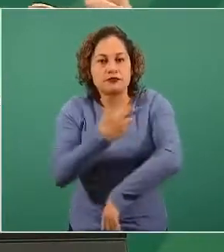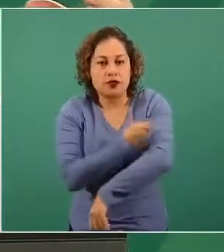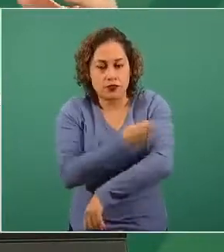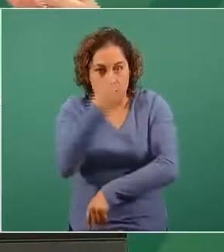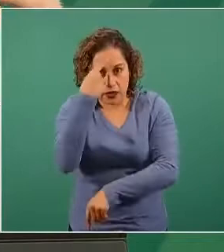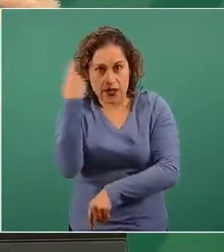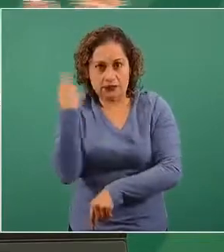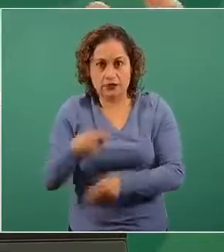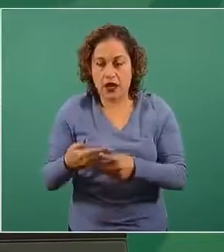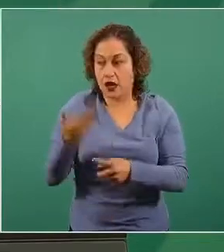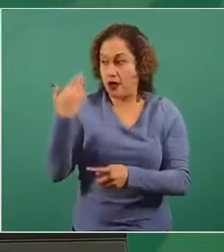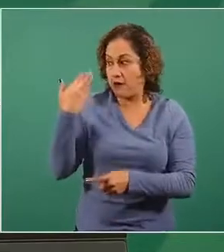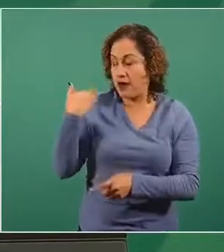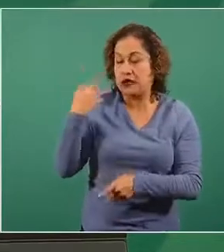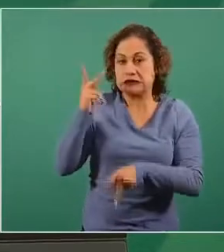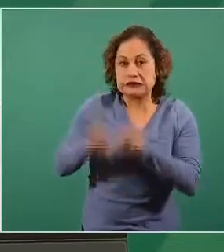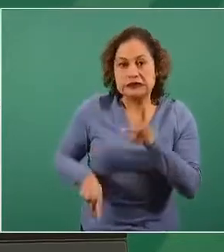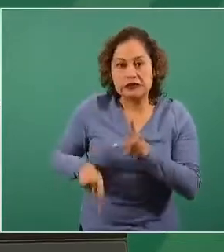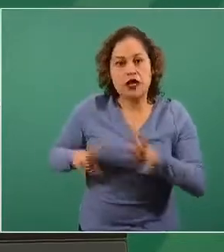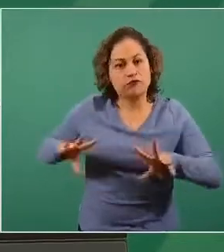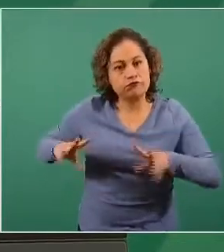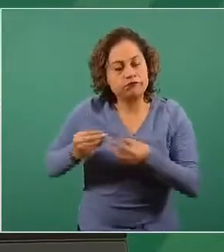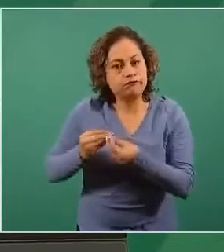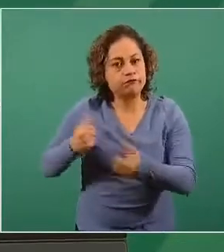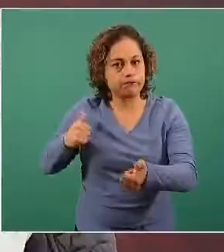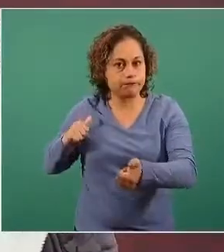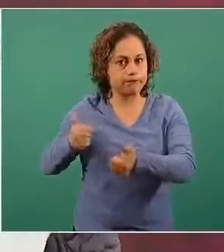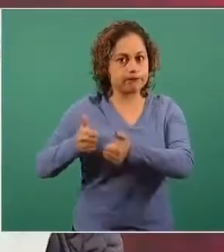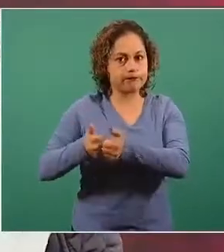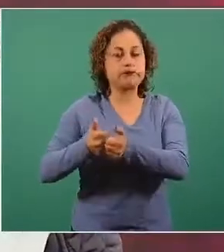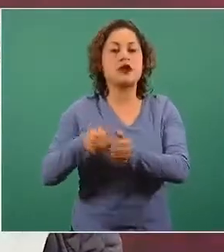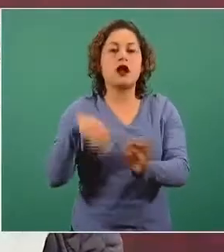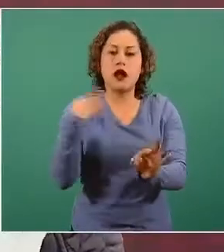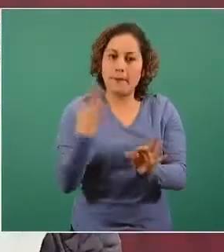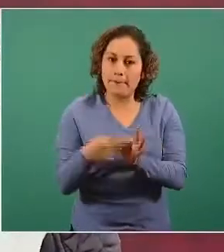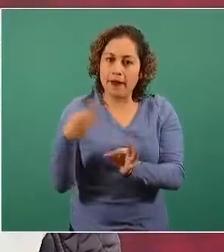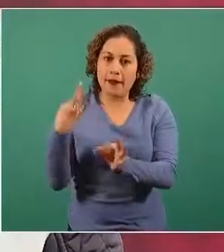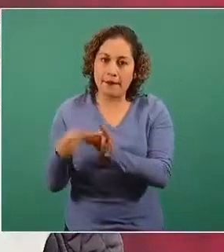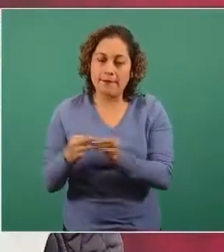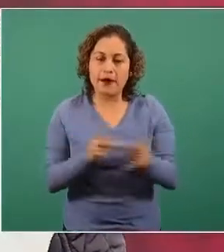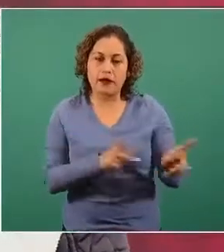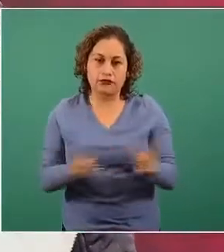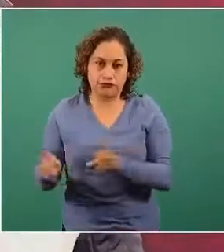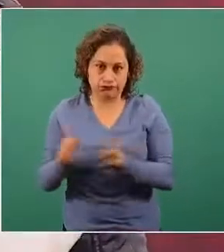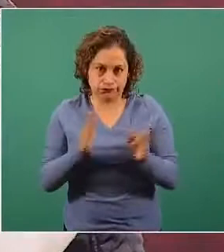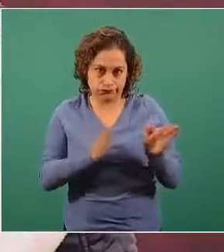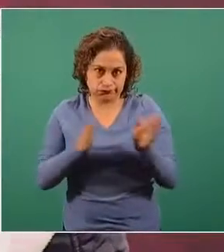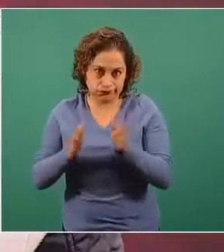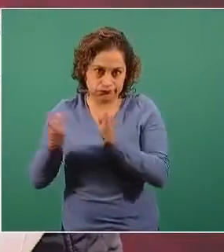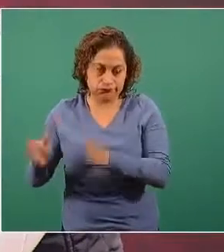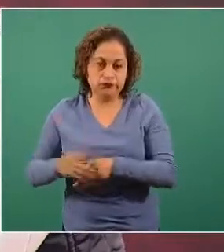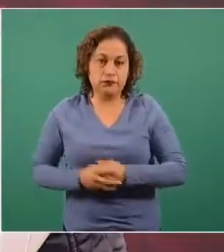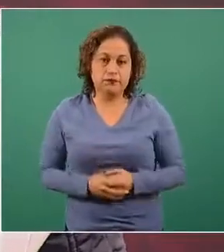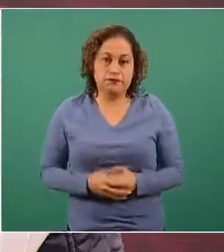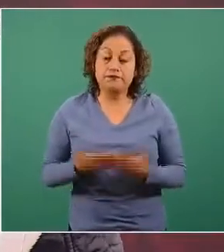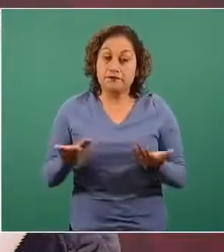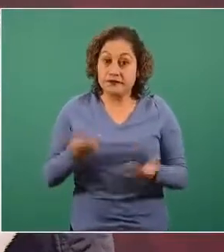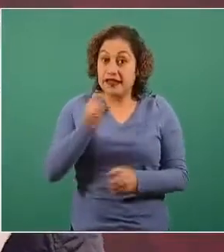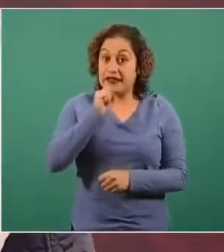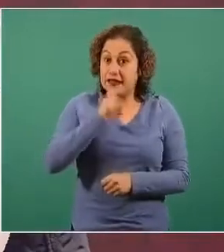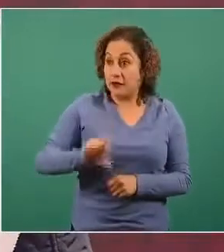de falta de vacunas que tuvimos durante las últimas semanas. Y ahora, con el refuerzo de la compra de la